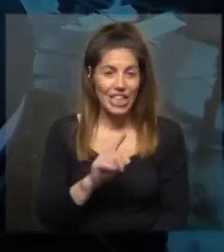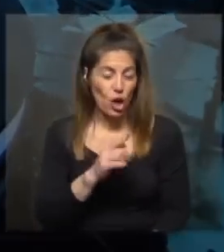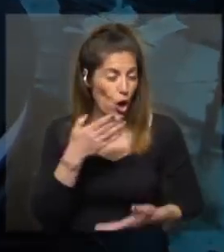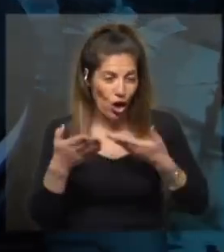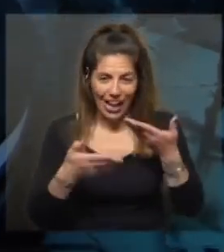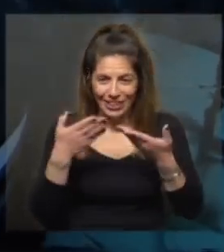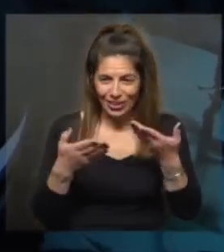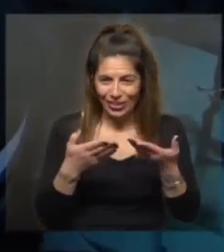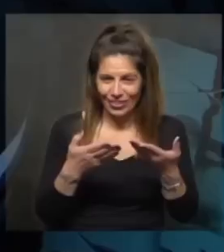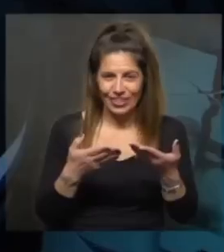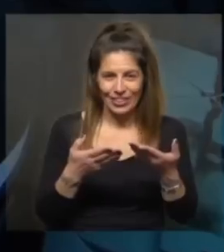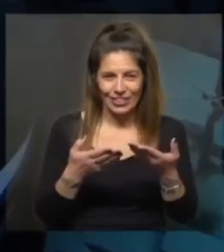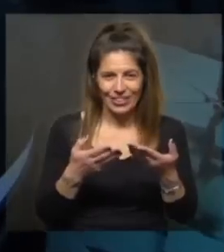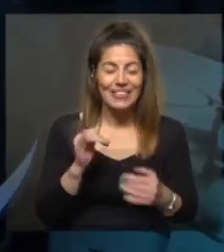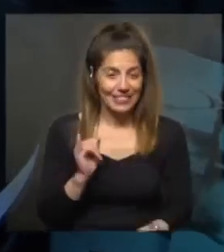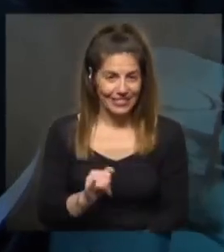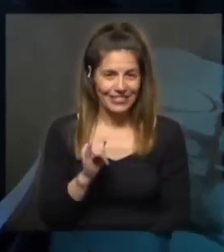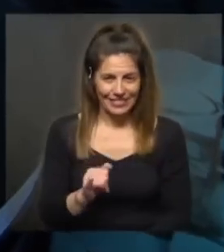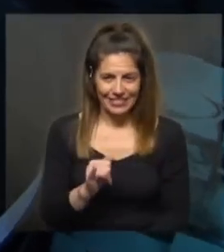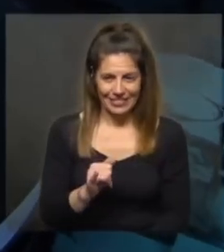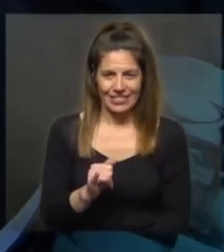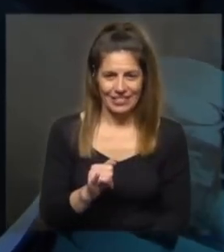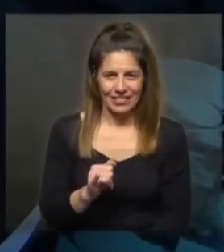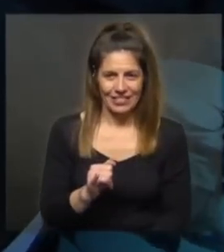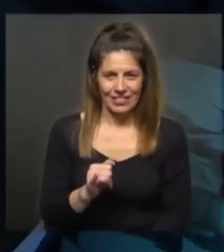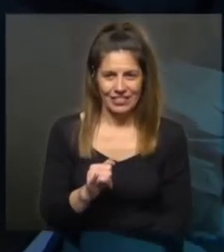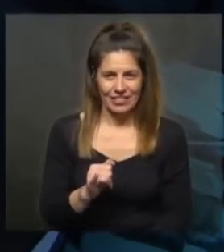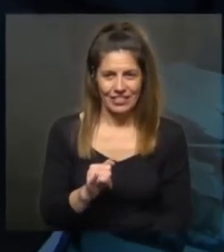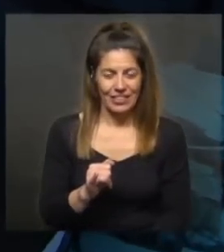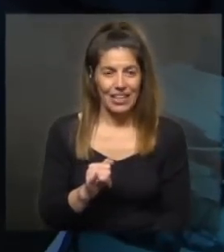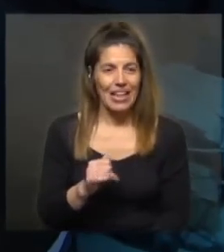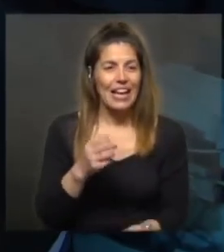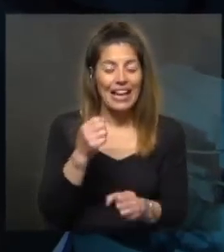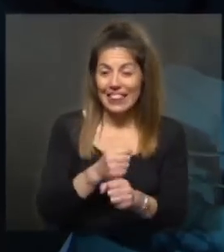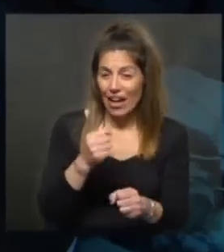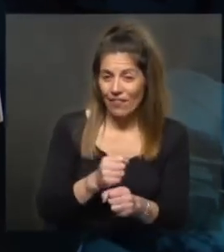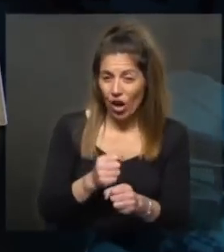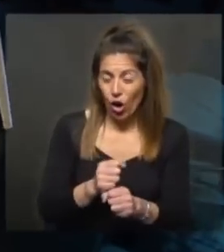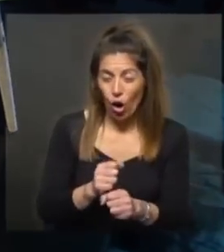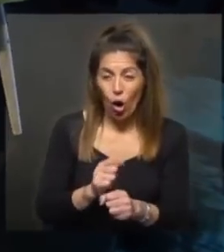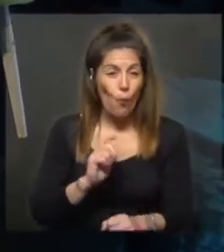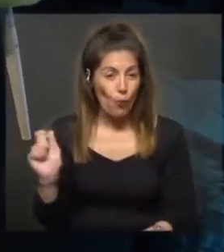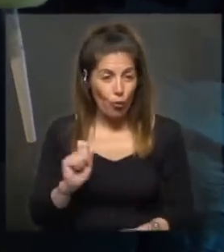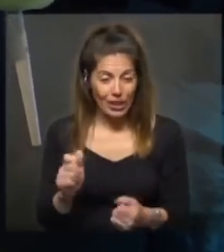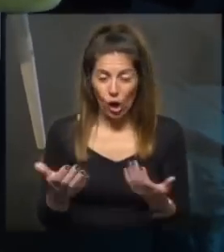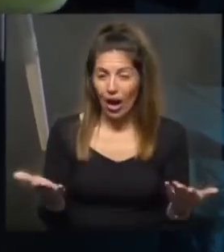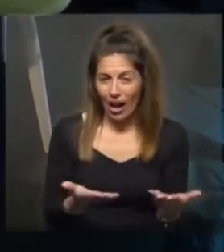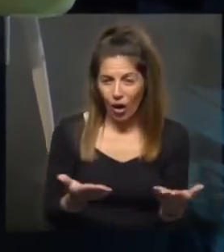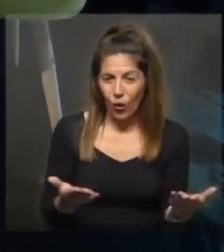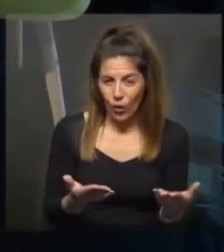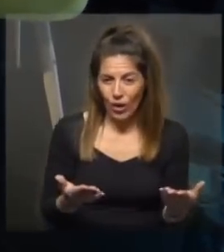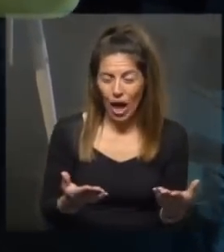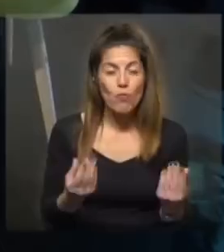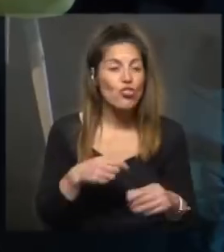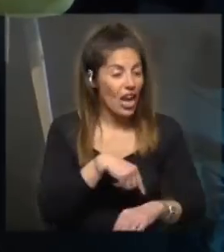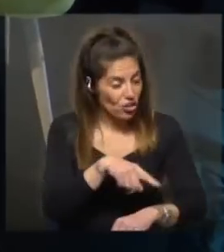canto digamos bueno que la tarea pública a la cual está sometida pobre la le